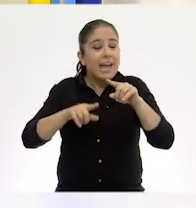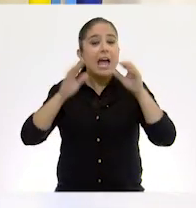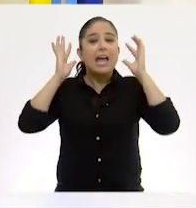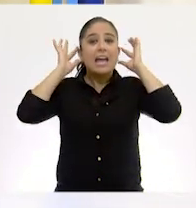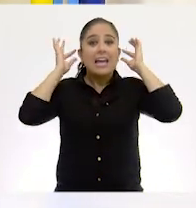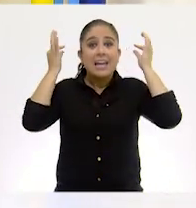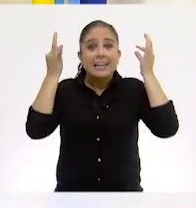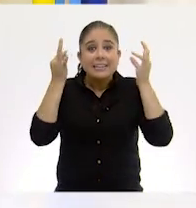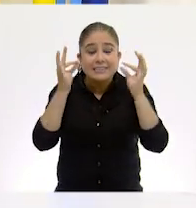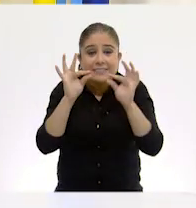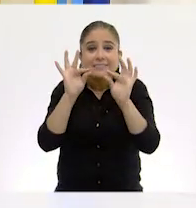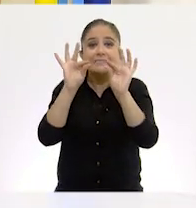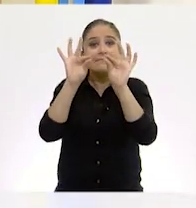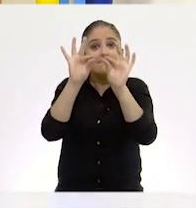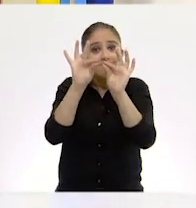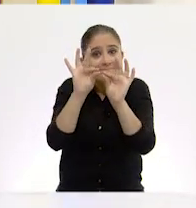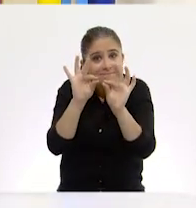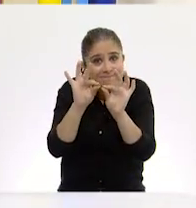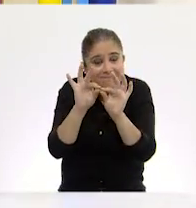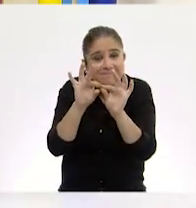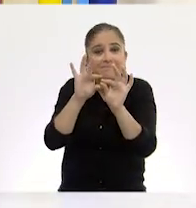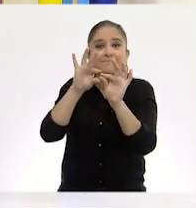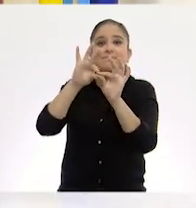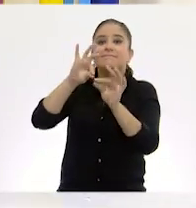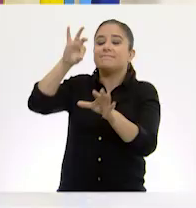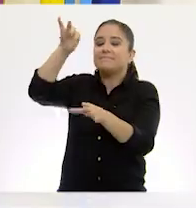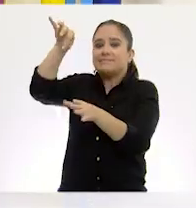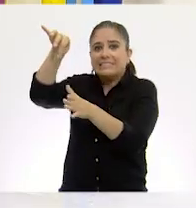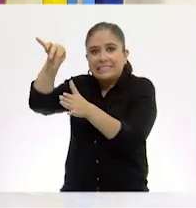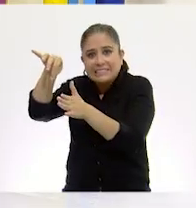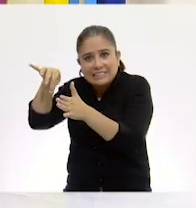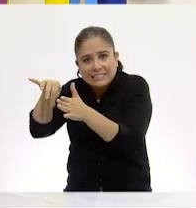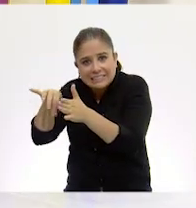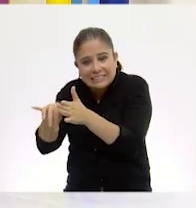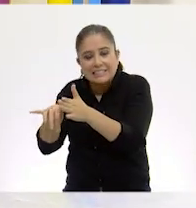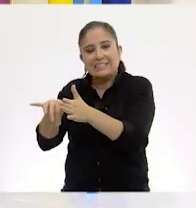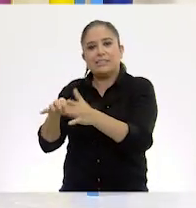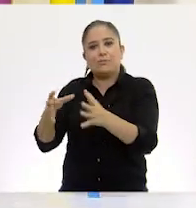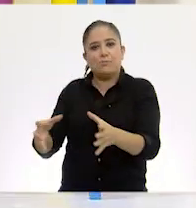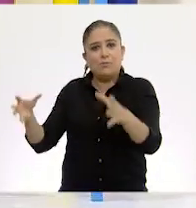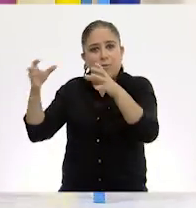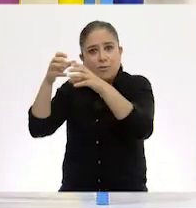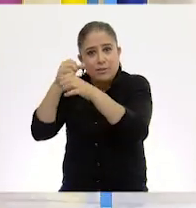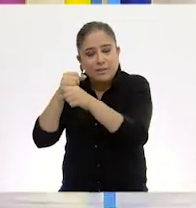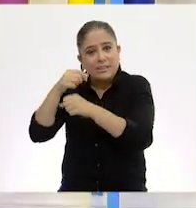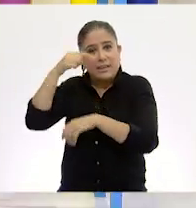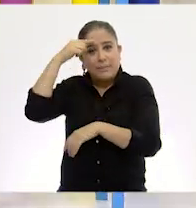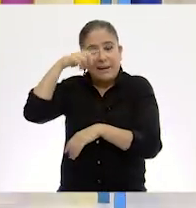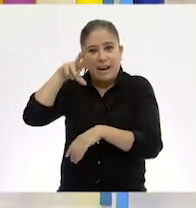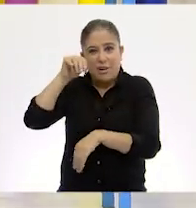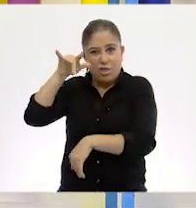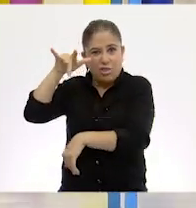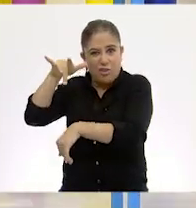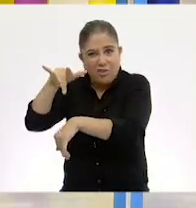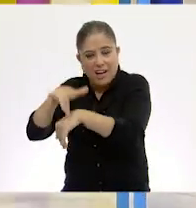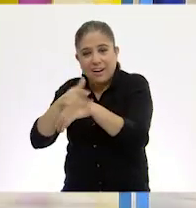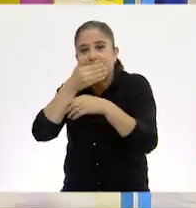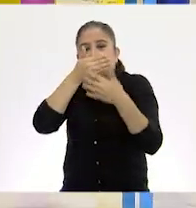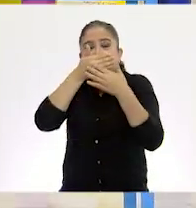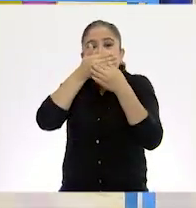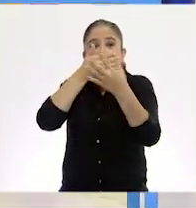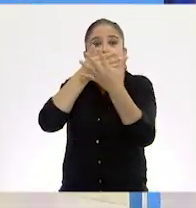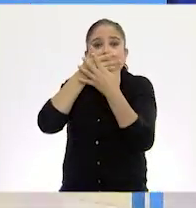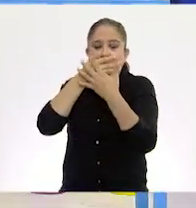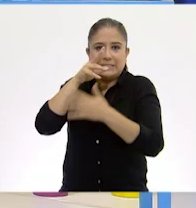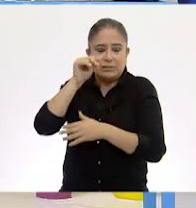orejas, así. Y lo doblo por las orillas. Y así lo voy a guardar en mi bolsa. Para no tener que tocarlo del frente y así